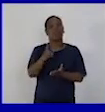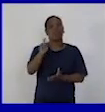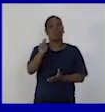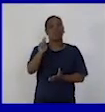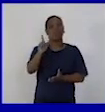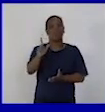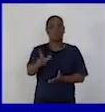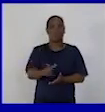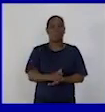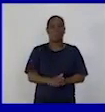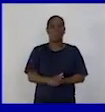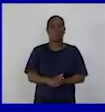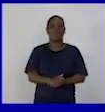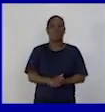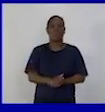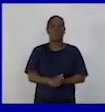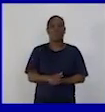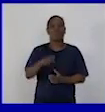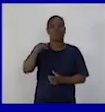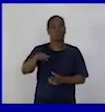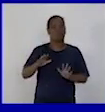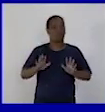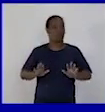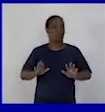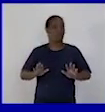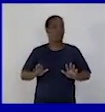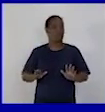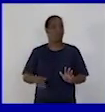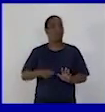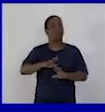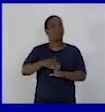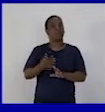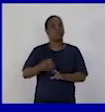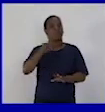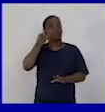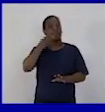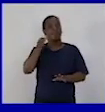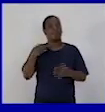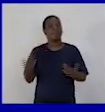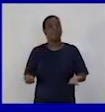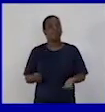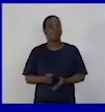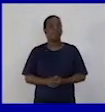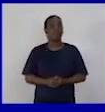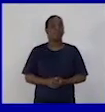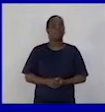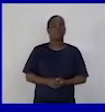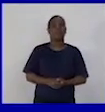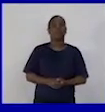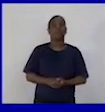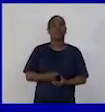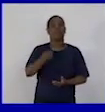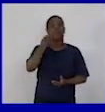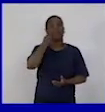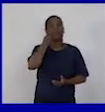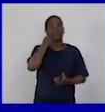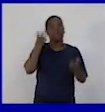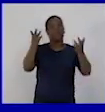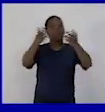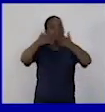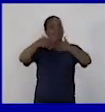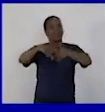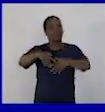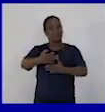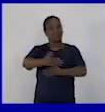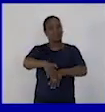me voy a detener un rato para después caer en los otros portales donde pueden ir guiándose para también el estudio independiente.